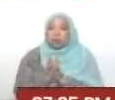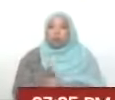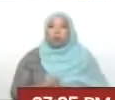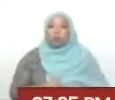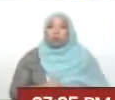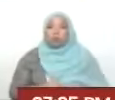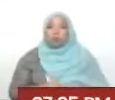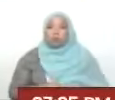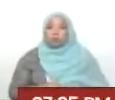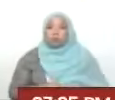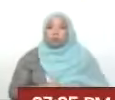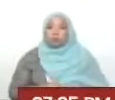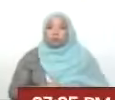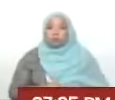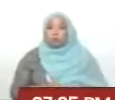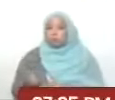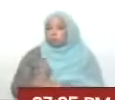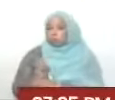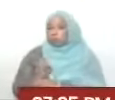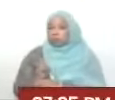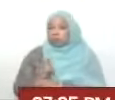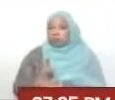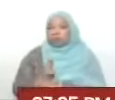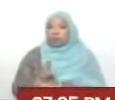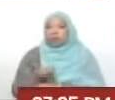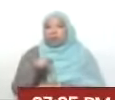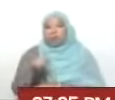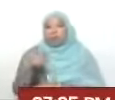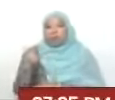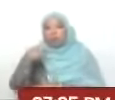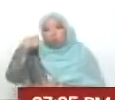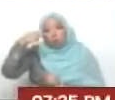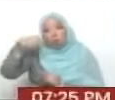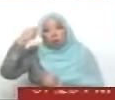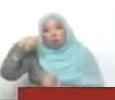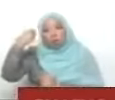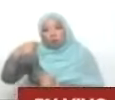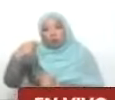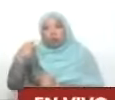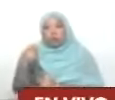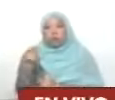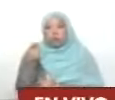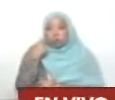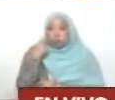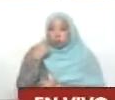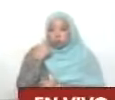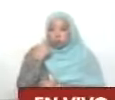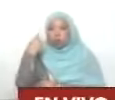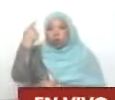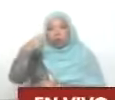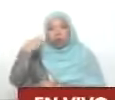Hernández. Y de repente volteo, yo no sé si ustedes grabaron eso, porque no he visto la imagen.